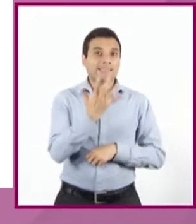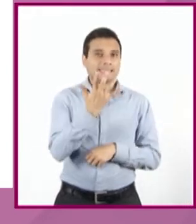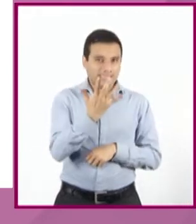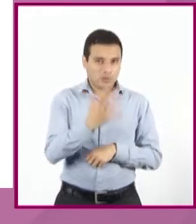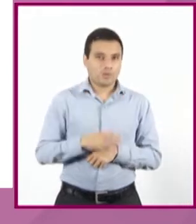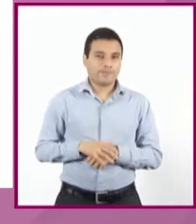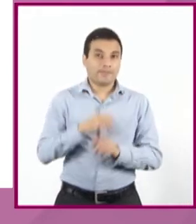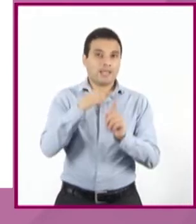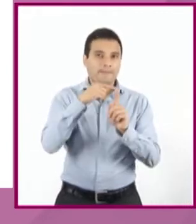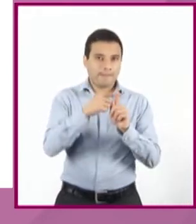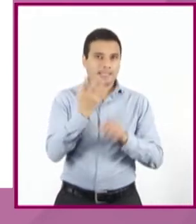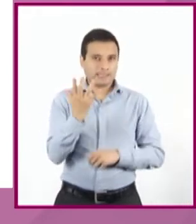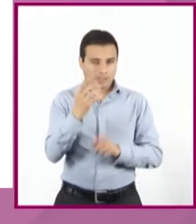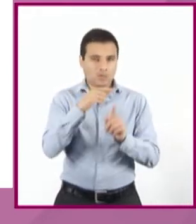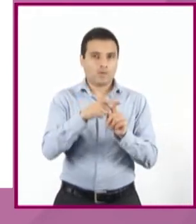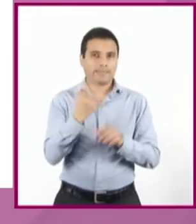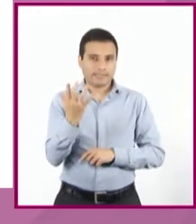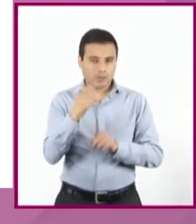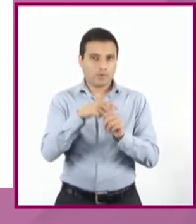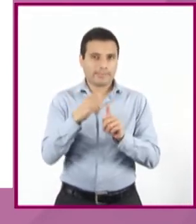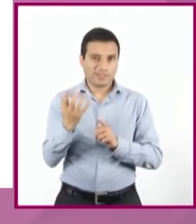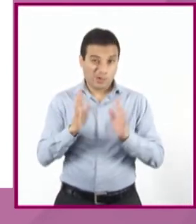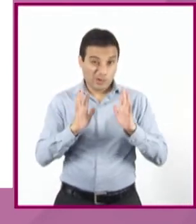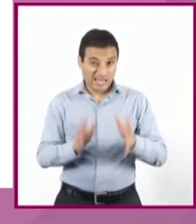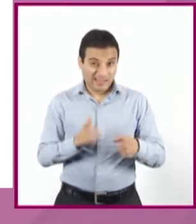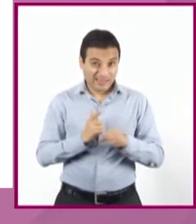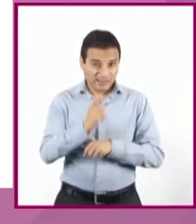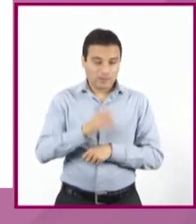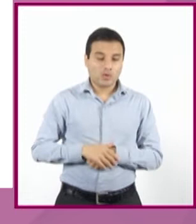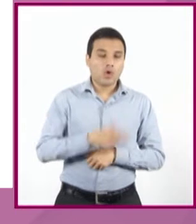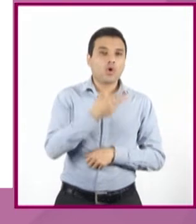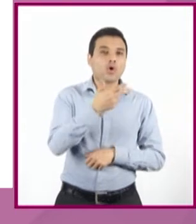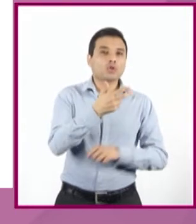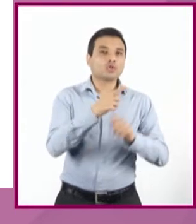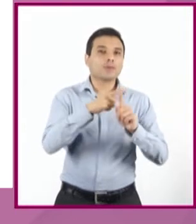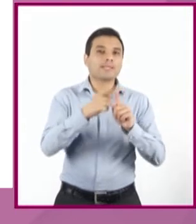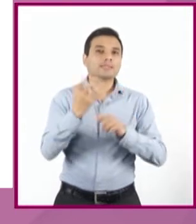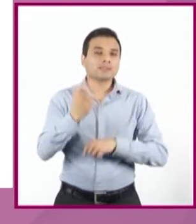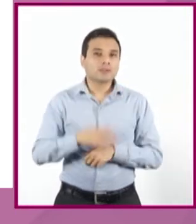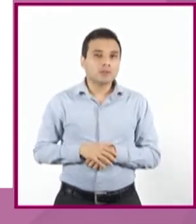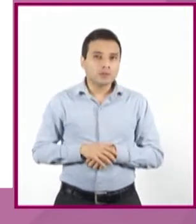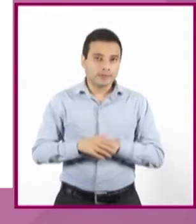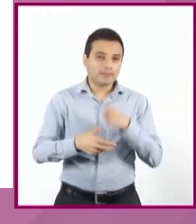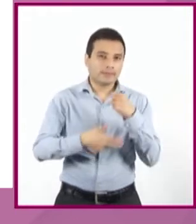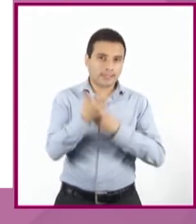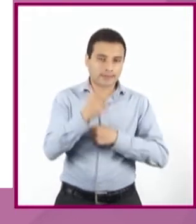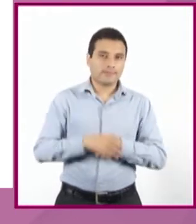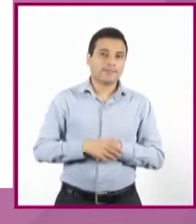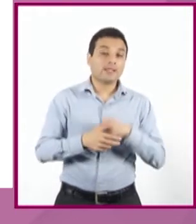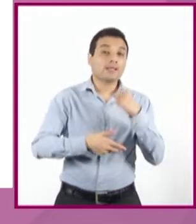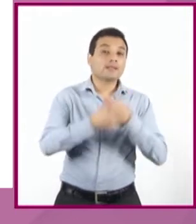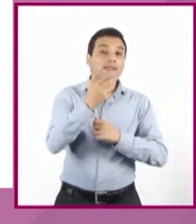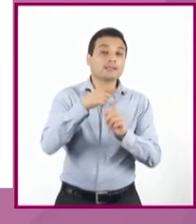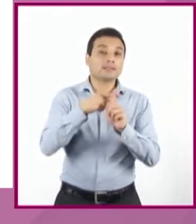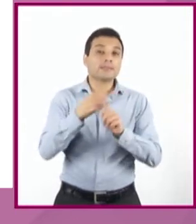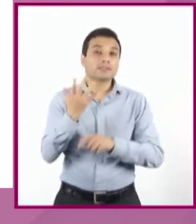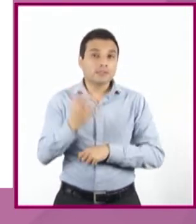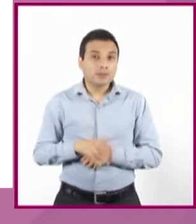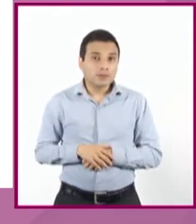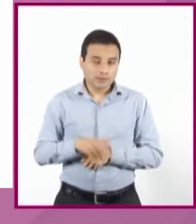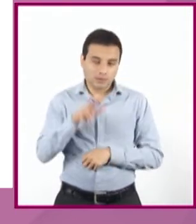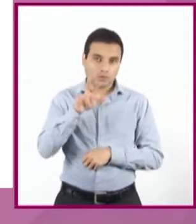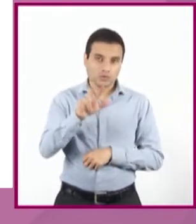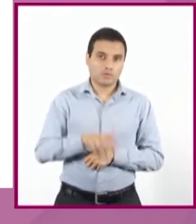5. ¿Ya se dieron cuenta? Porque 8 más 5 es igual a 13. 13 más 5,